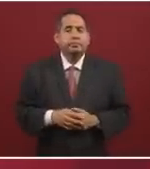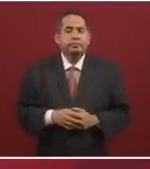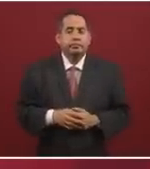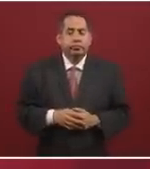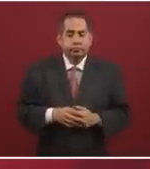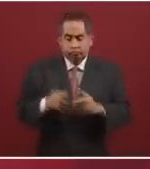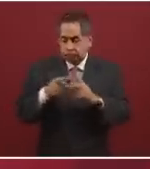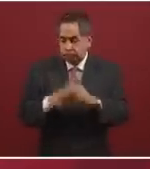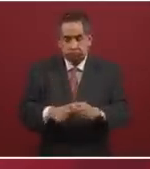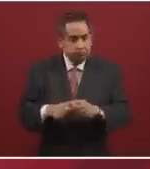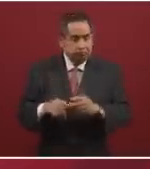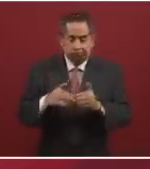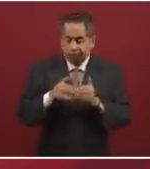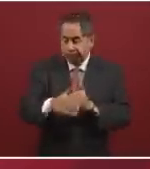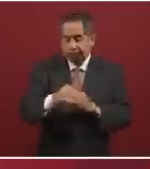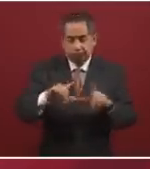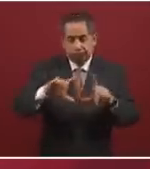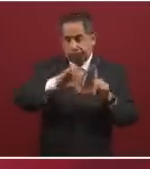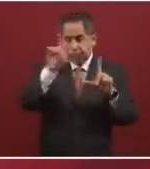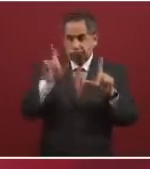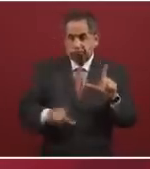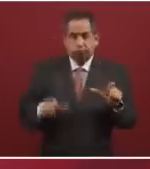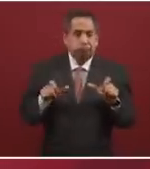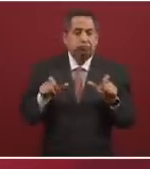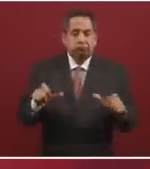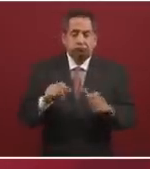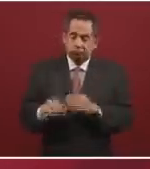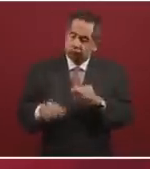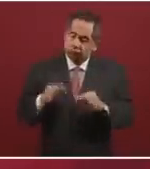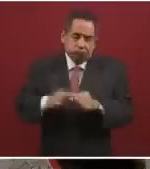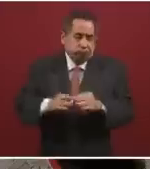la operación de la Guardia Nacional.